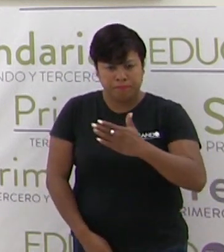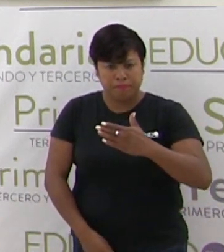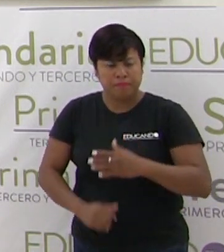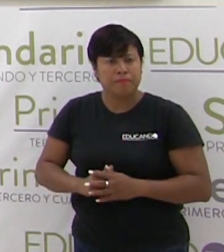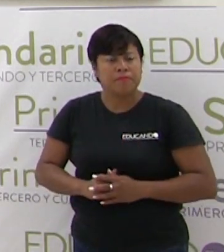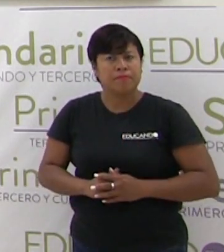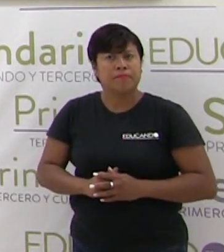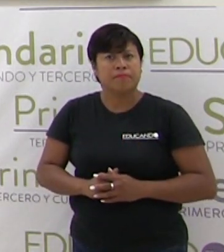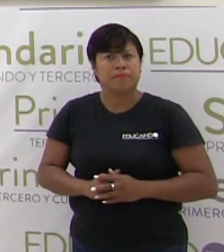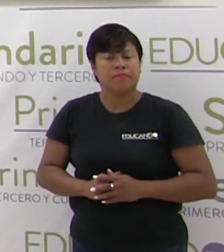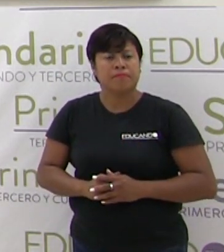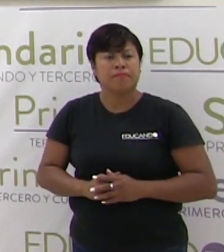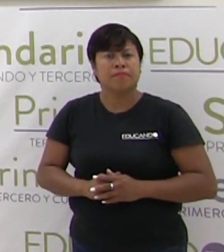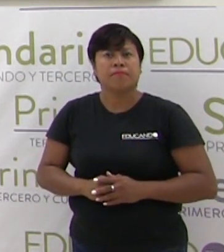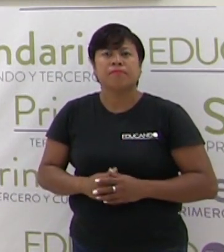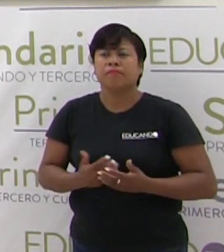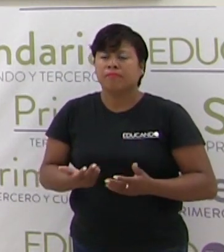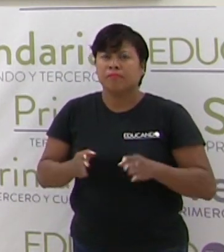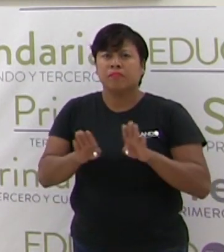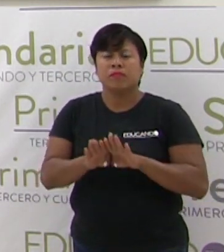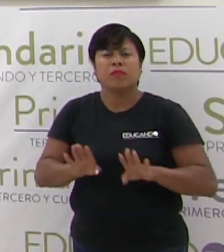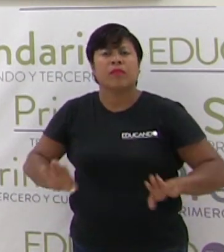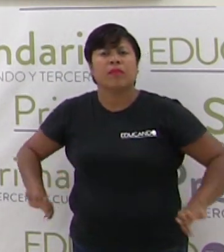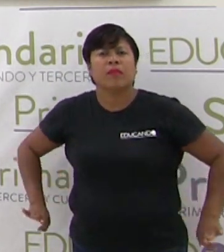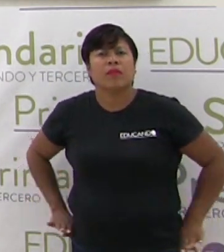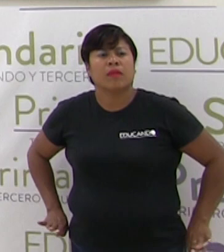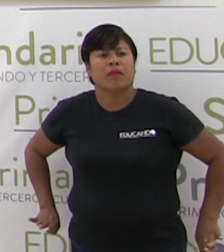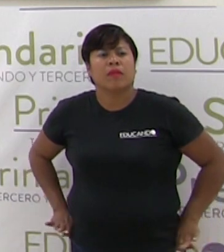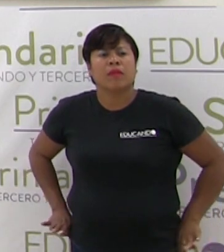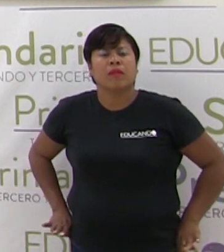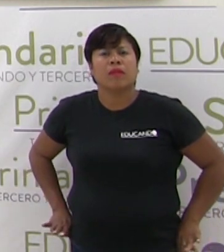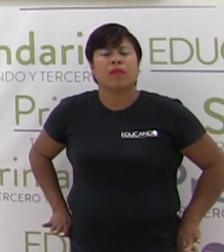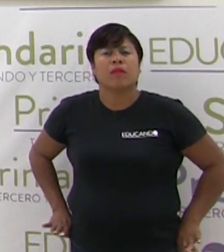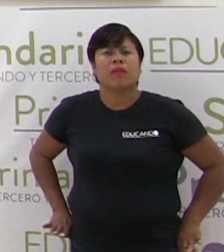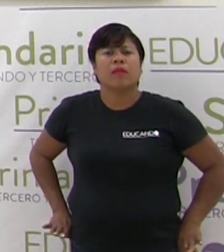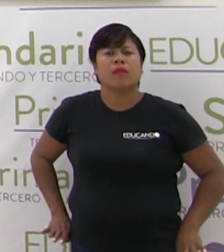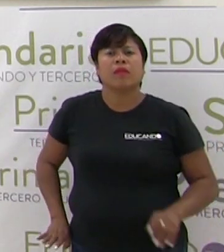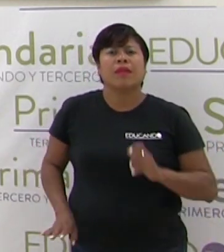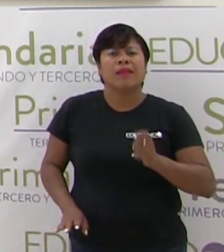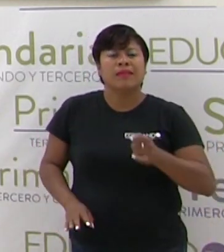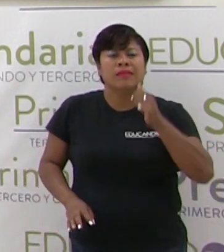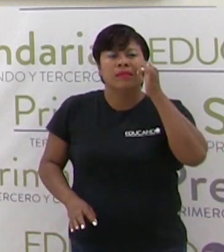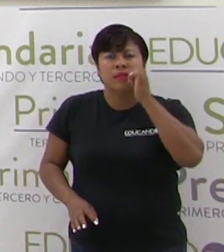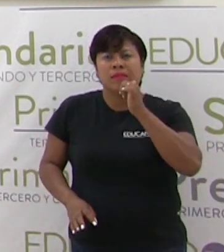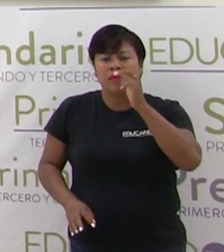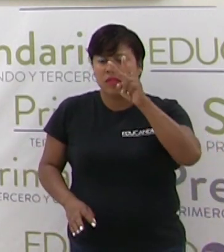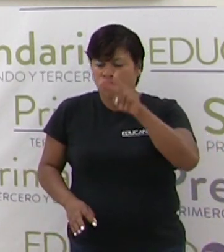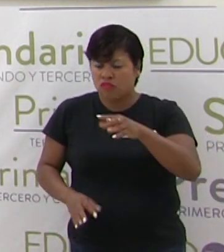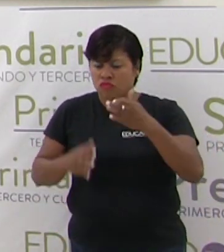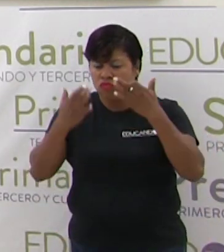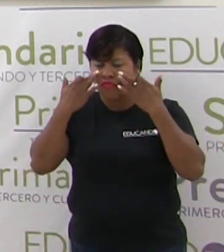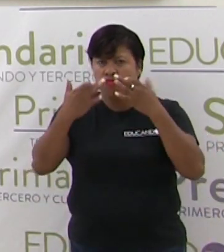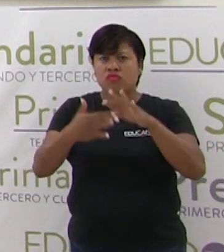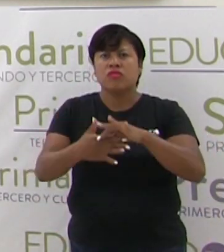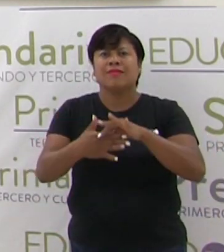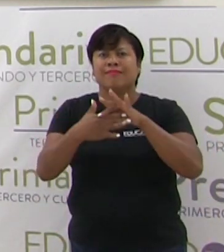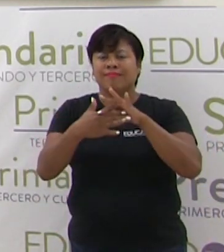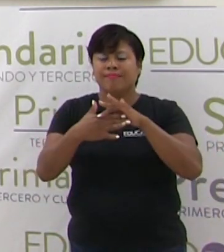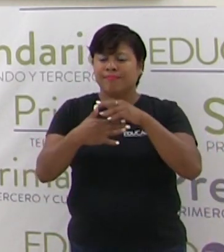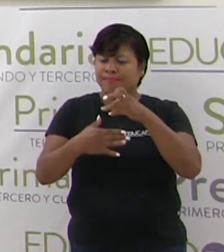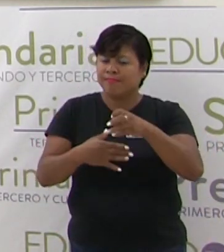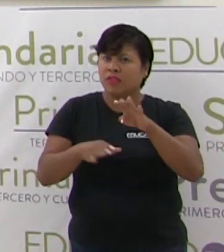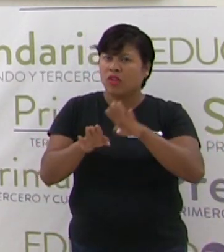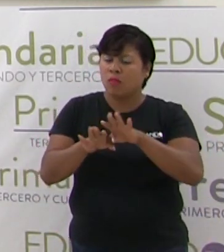Bueno, pues una característica es que su carácter es siempre realista. Es